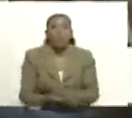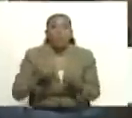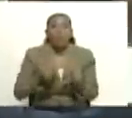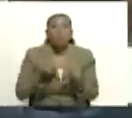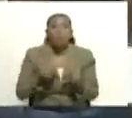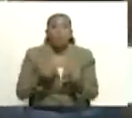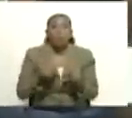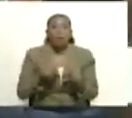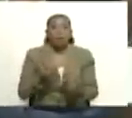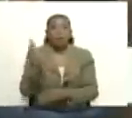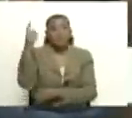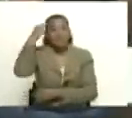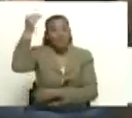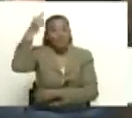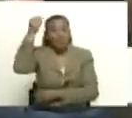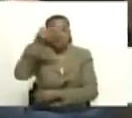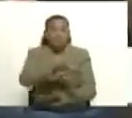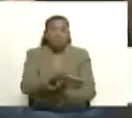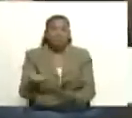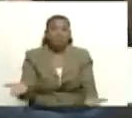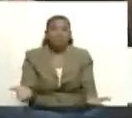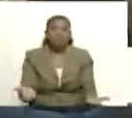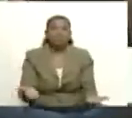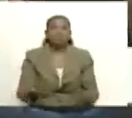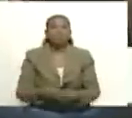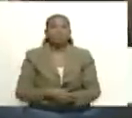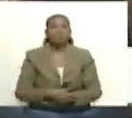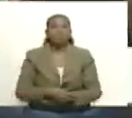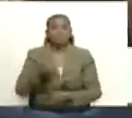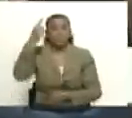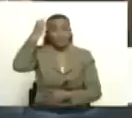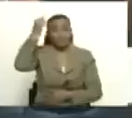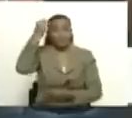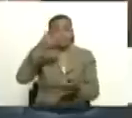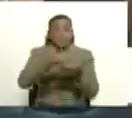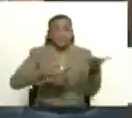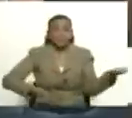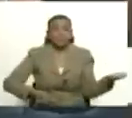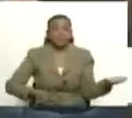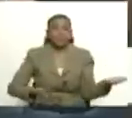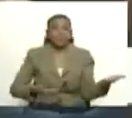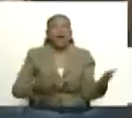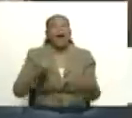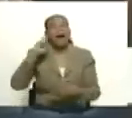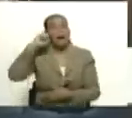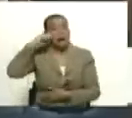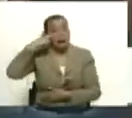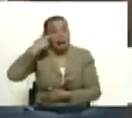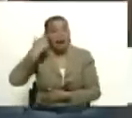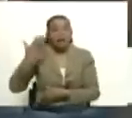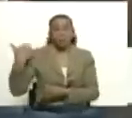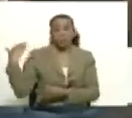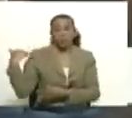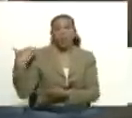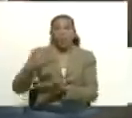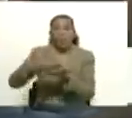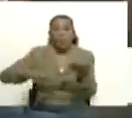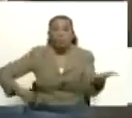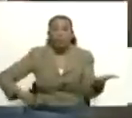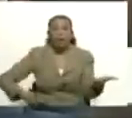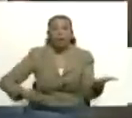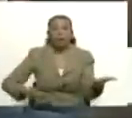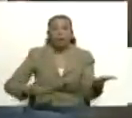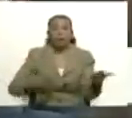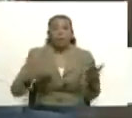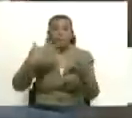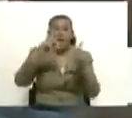el colega diputado Pedro Infante nos las recordó cuando nos puso